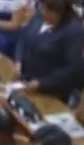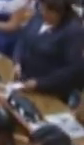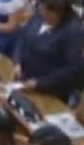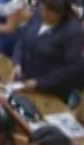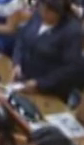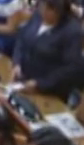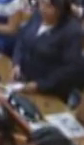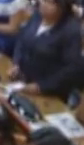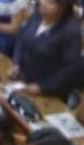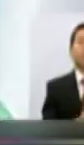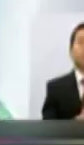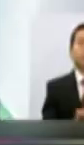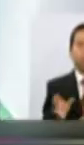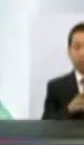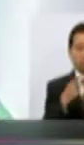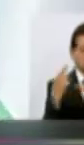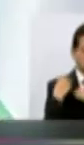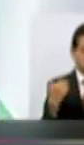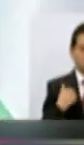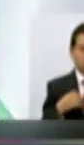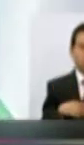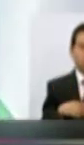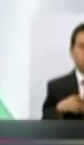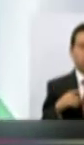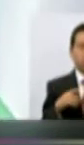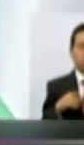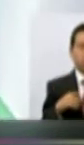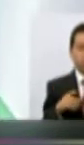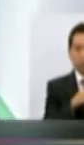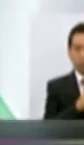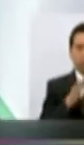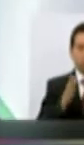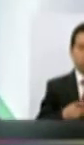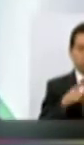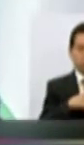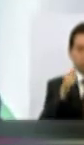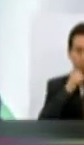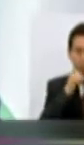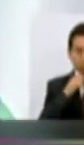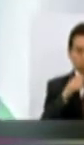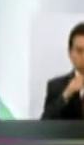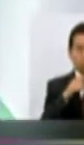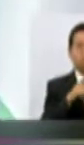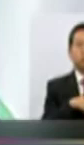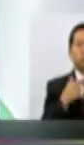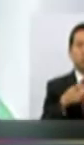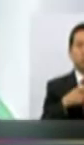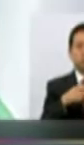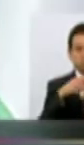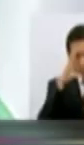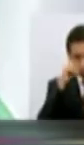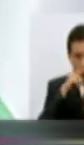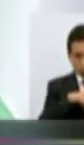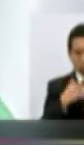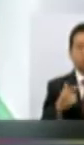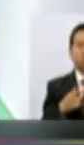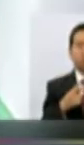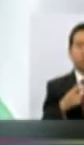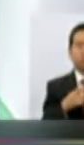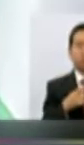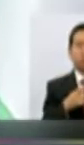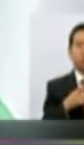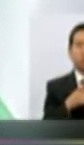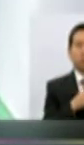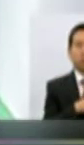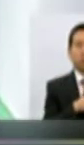del Estado Plurinacional. Posteriormente se hizo la nominación de la Comisión Protocolar de la Honorable Asamblea Legislativa, 3 senadores y 3